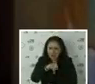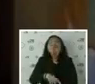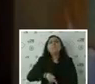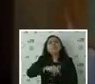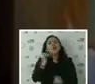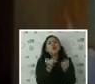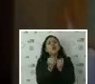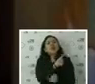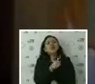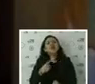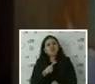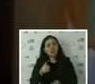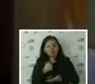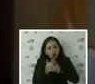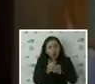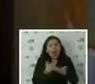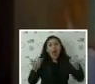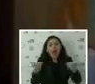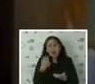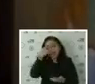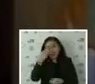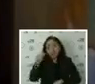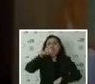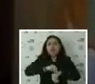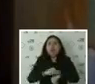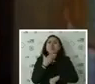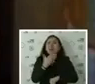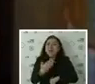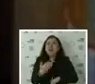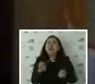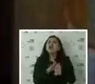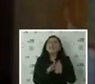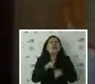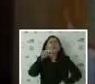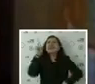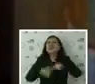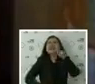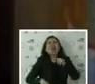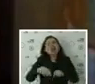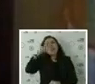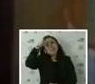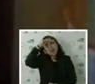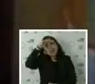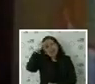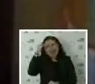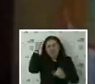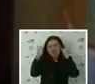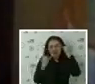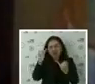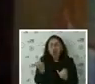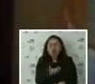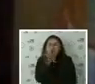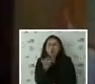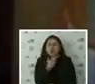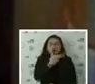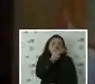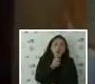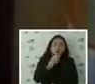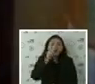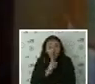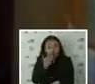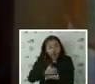que tenemos que contribuir a crear esos esquemas, abandonar, por supuesto, esas posturas de los roles tradicionales de